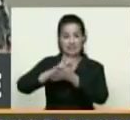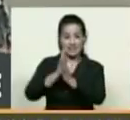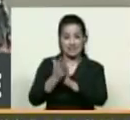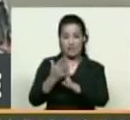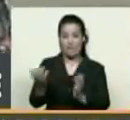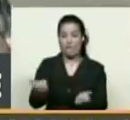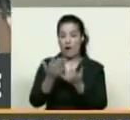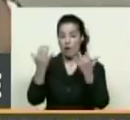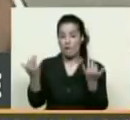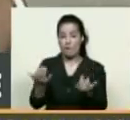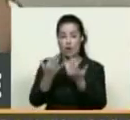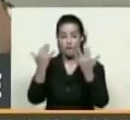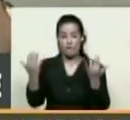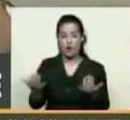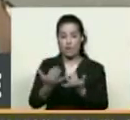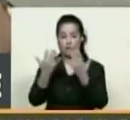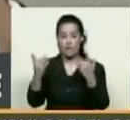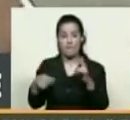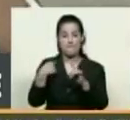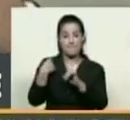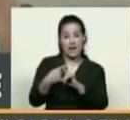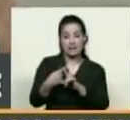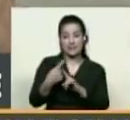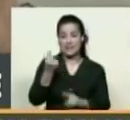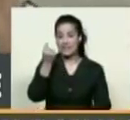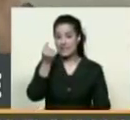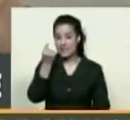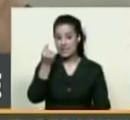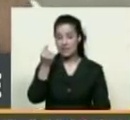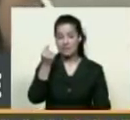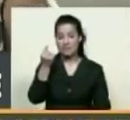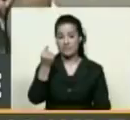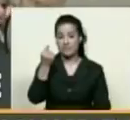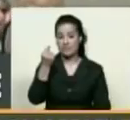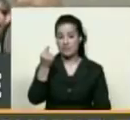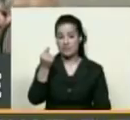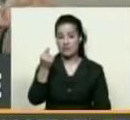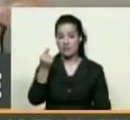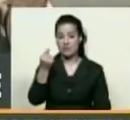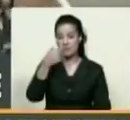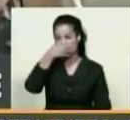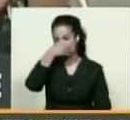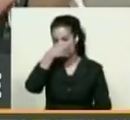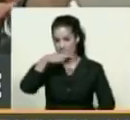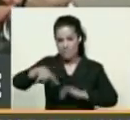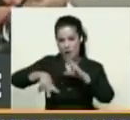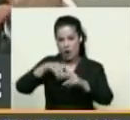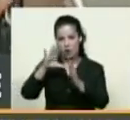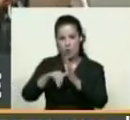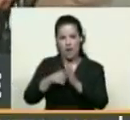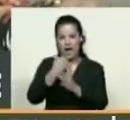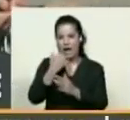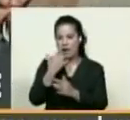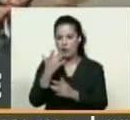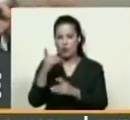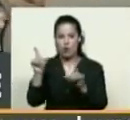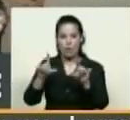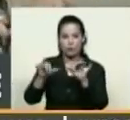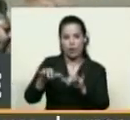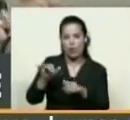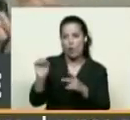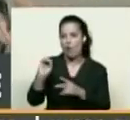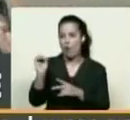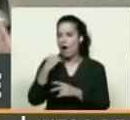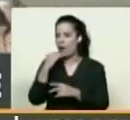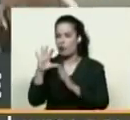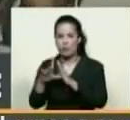el fuego, sino que ni siquiera lo hicieron para un acto de vandalismo, porque estaban interesados